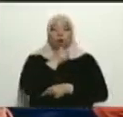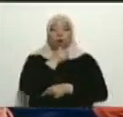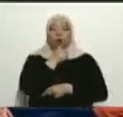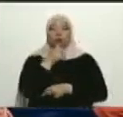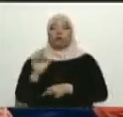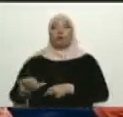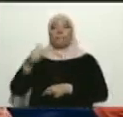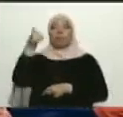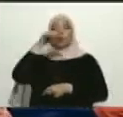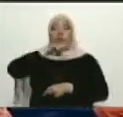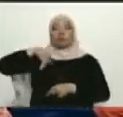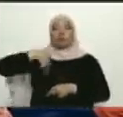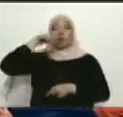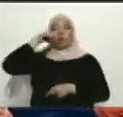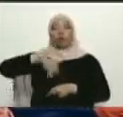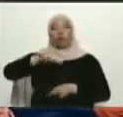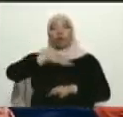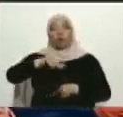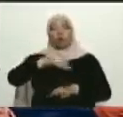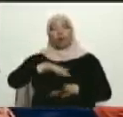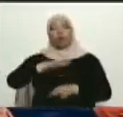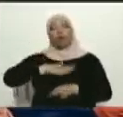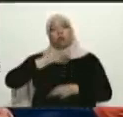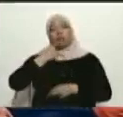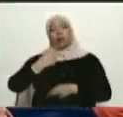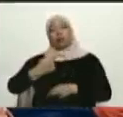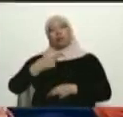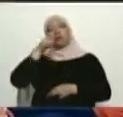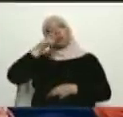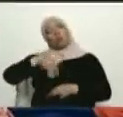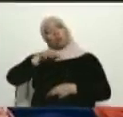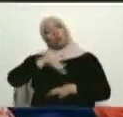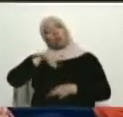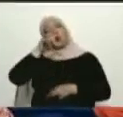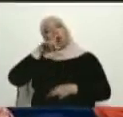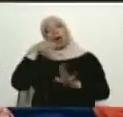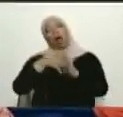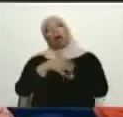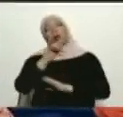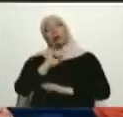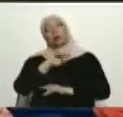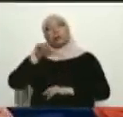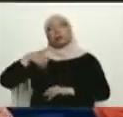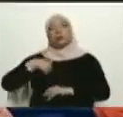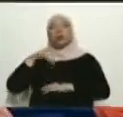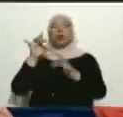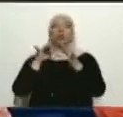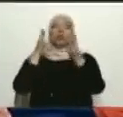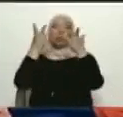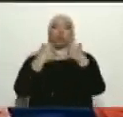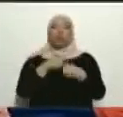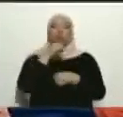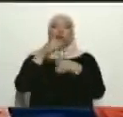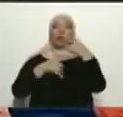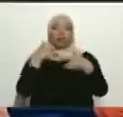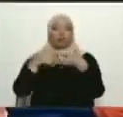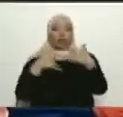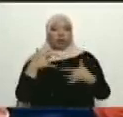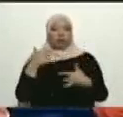los máximos para nuestro pueblo Pero podemos decir que vamos por el camino correcto y este número indica mayor actividad